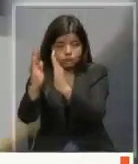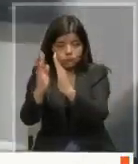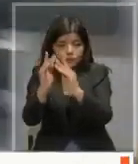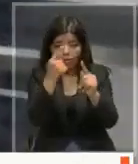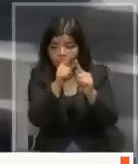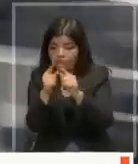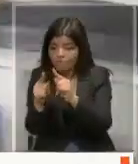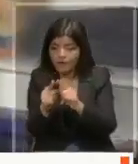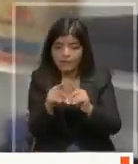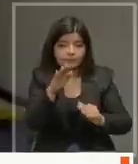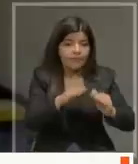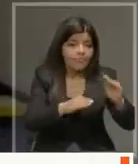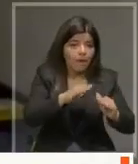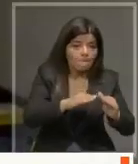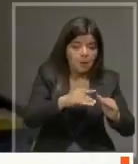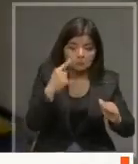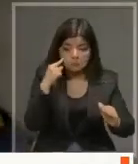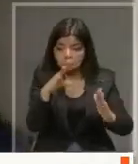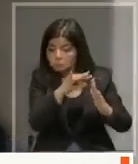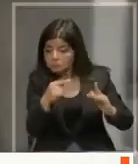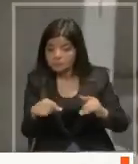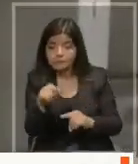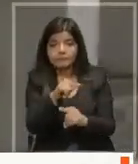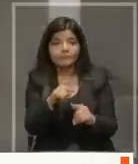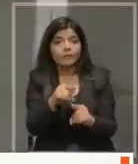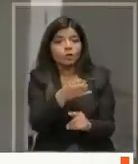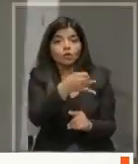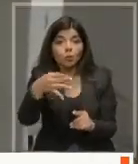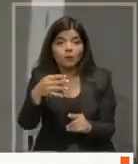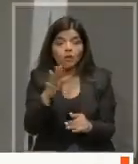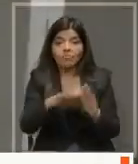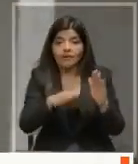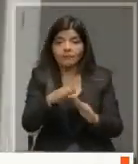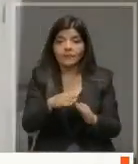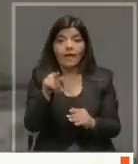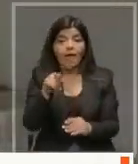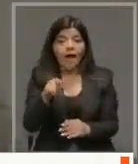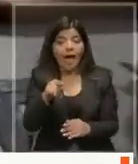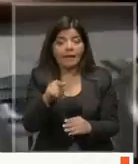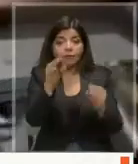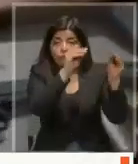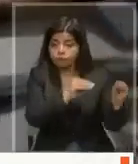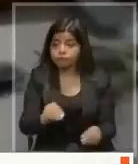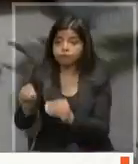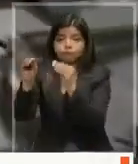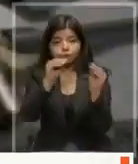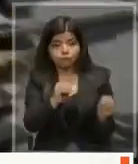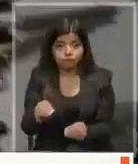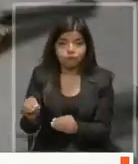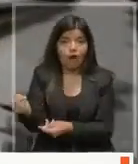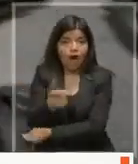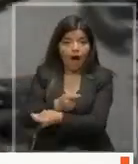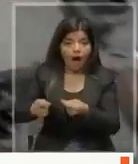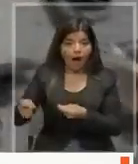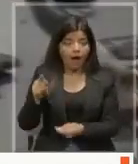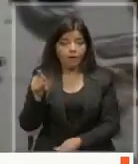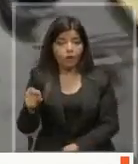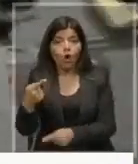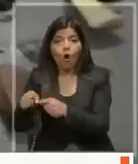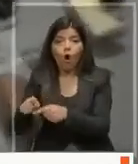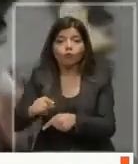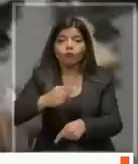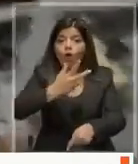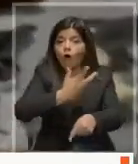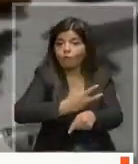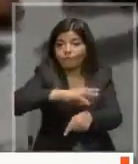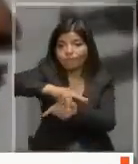por calibre y modelo. Desde acá habrían salido varias a la armería de Ennio Mangiola y luego a delincuentes o quien